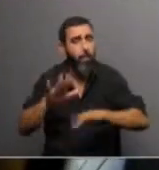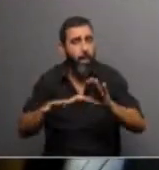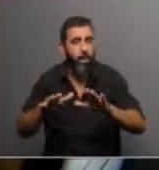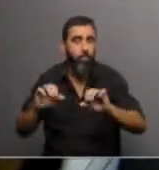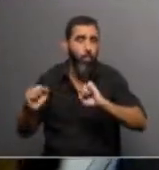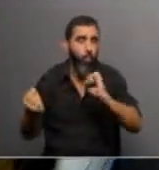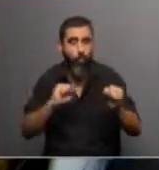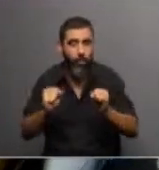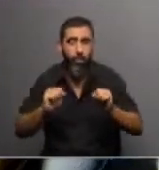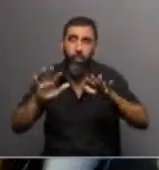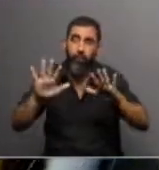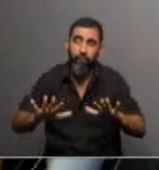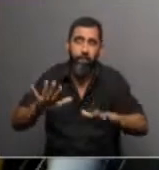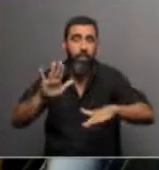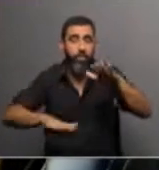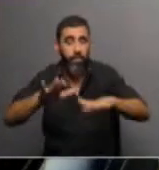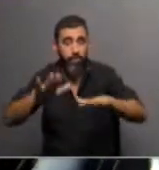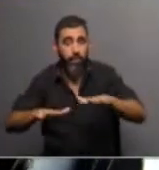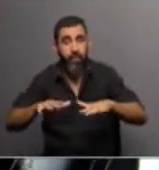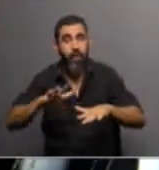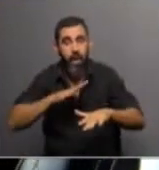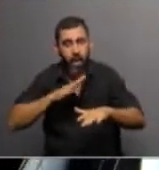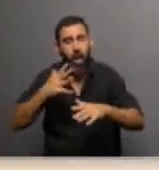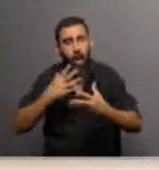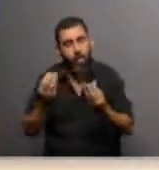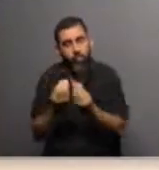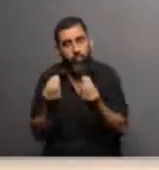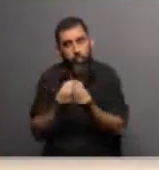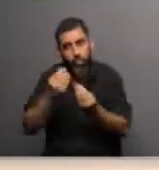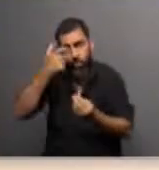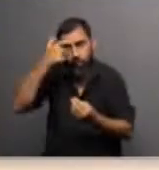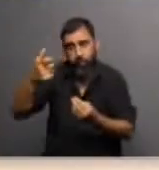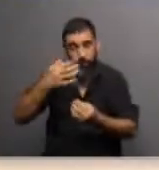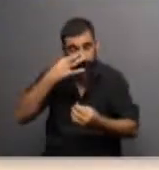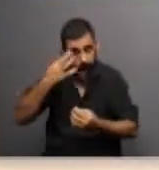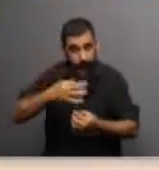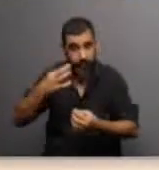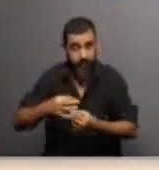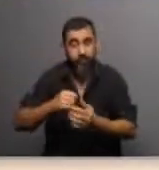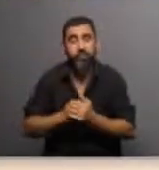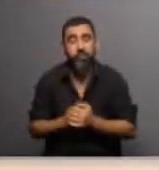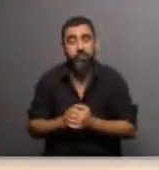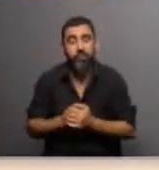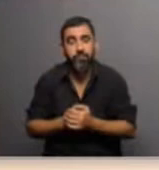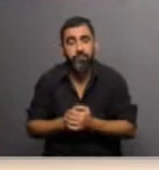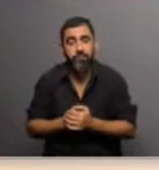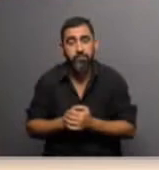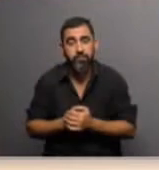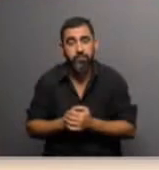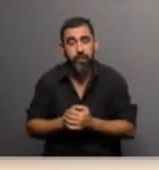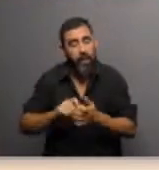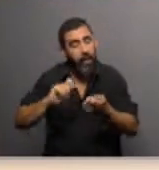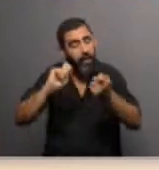quietos. Exacto, exacto. Creo que a lo largo del ciclo vamos a encontrar a científicos que de verdad, como decía Alexandra, rompen